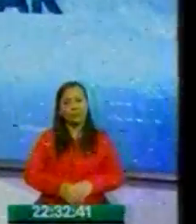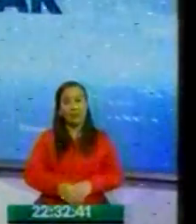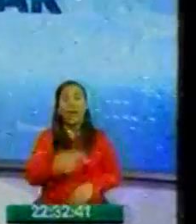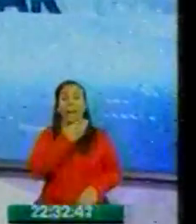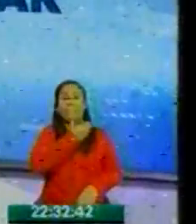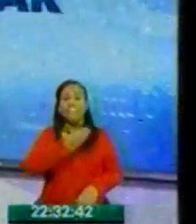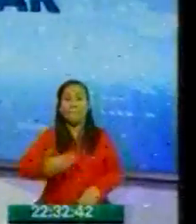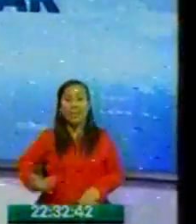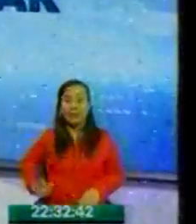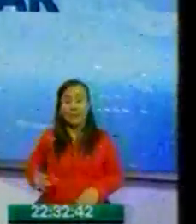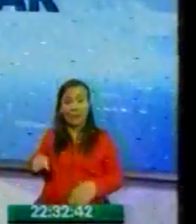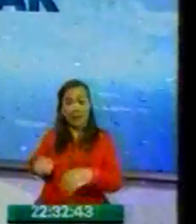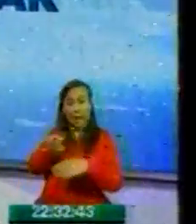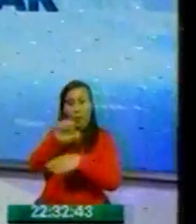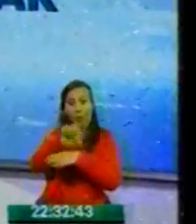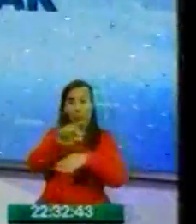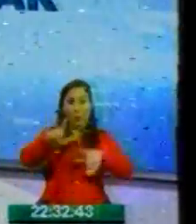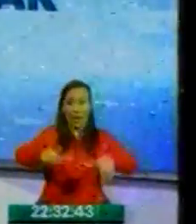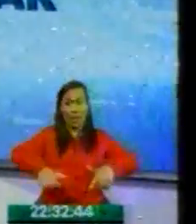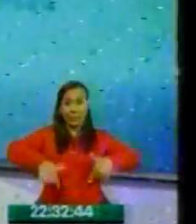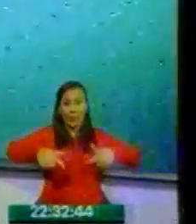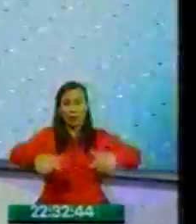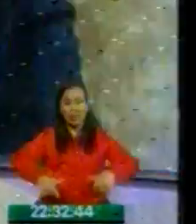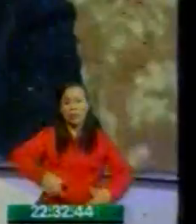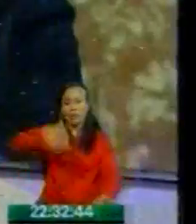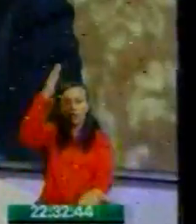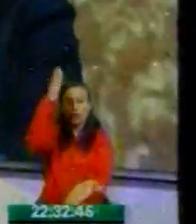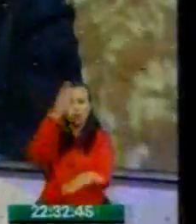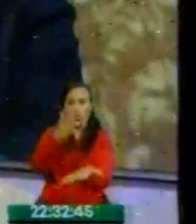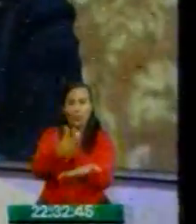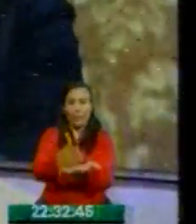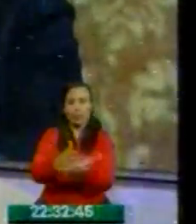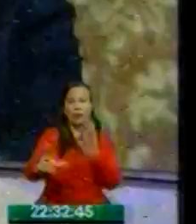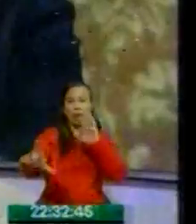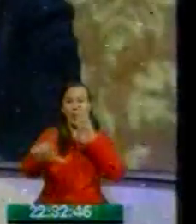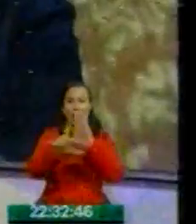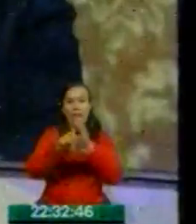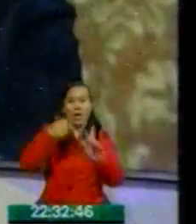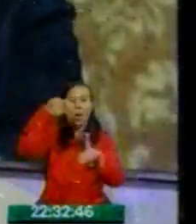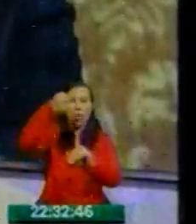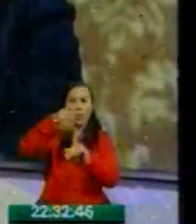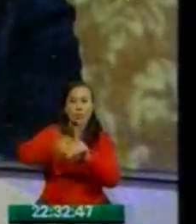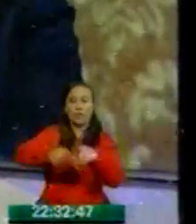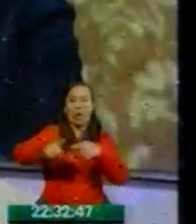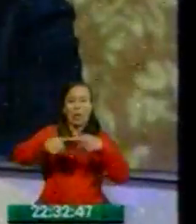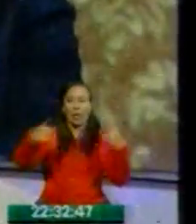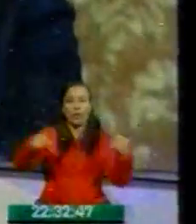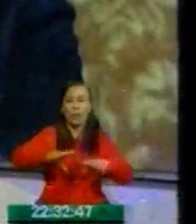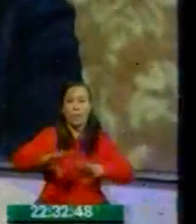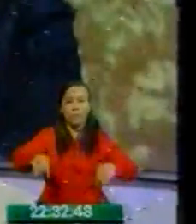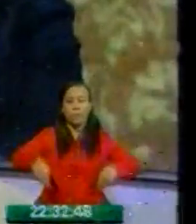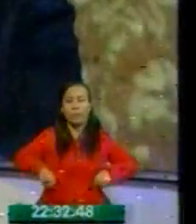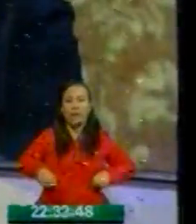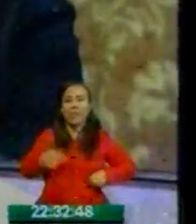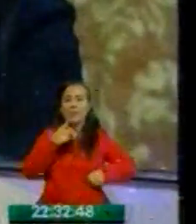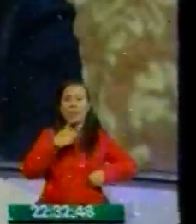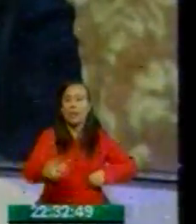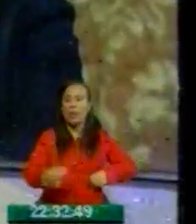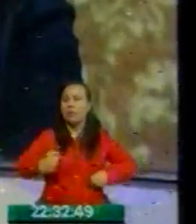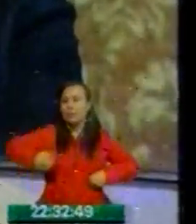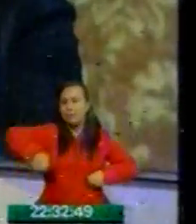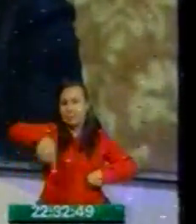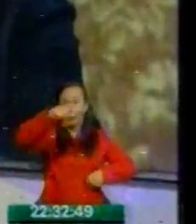El presidente de la República, Lenín Moreno, vetó totalmente la ley de lucha contra la corrupción y anunció que enviará a la